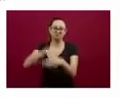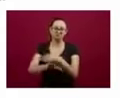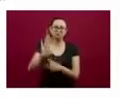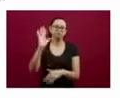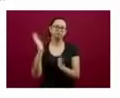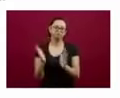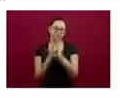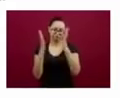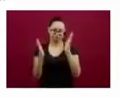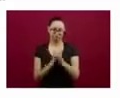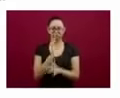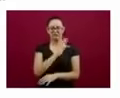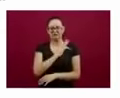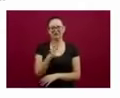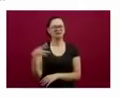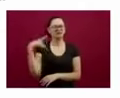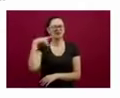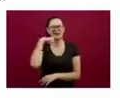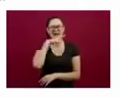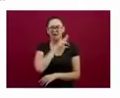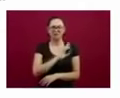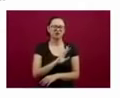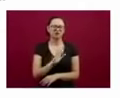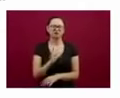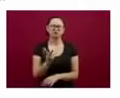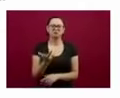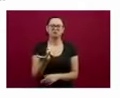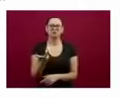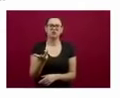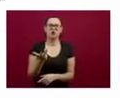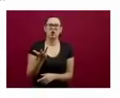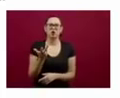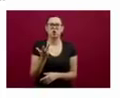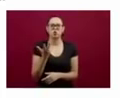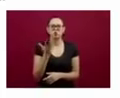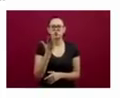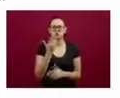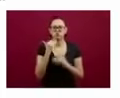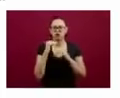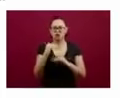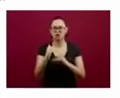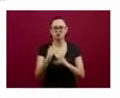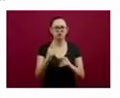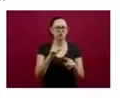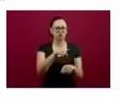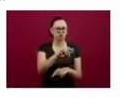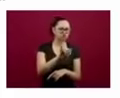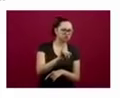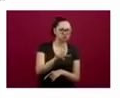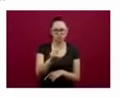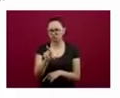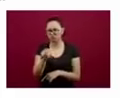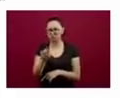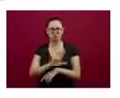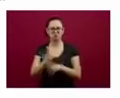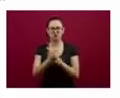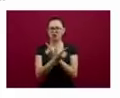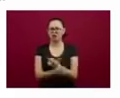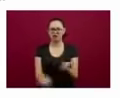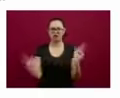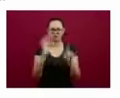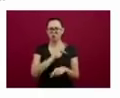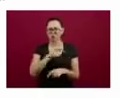desde 2012. Y fíjate que con cada administración confirmamos que estuvieran de